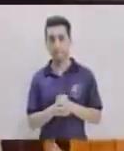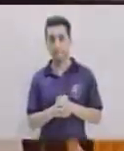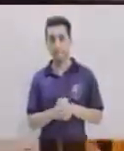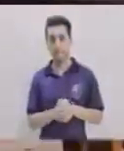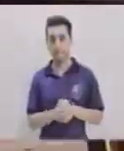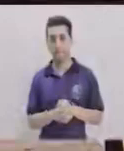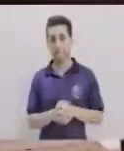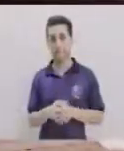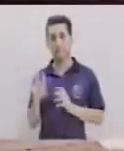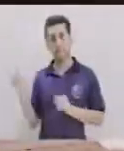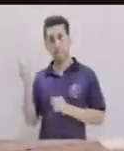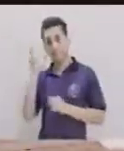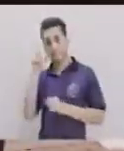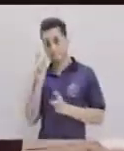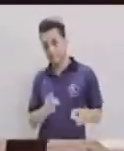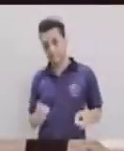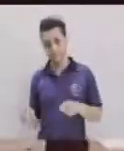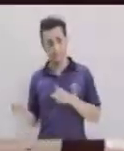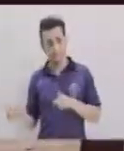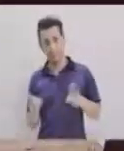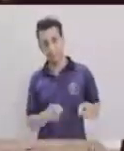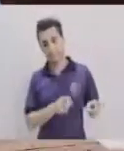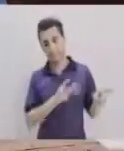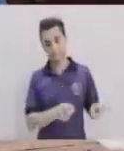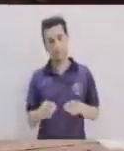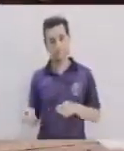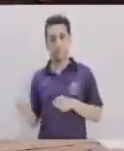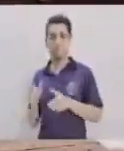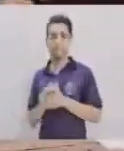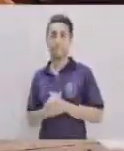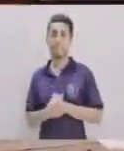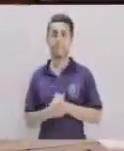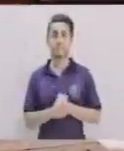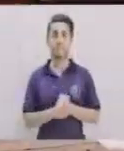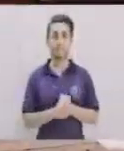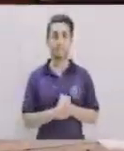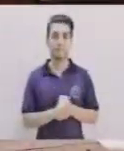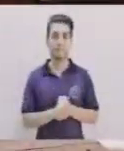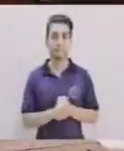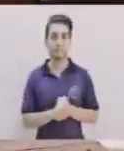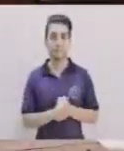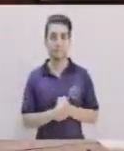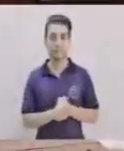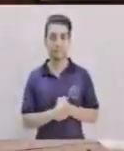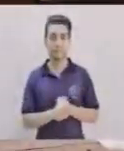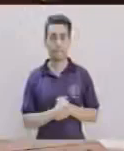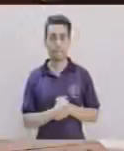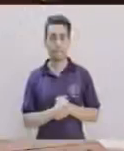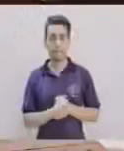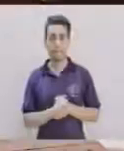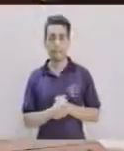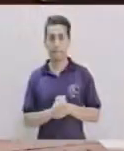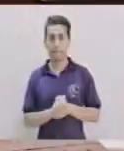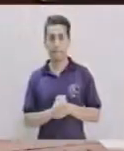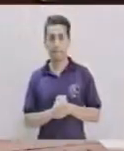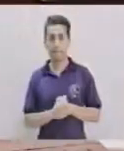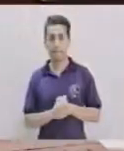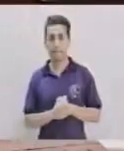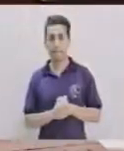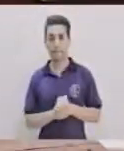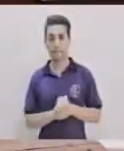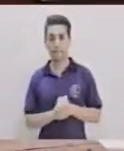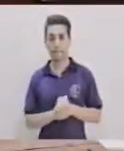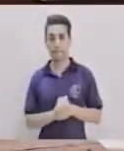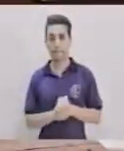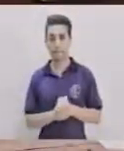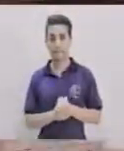a sacar esta parte de aquí y les voy a dejar esta. Inicialmente,